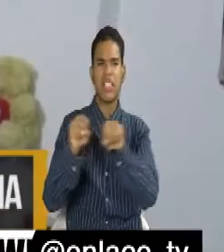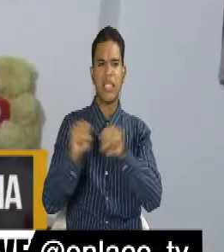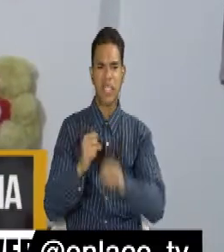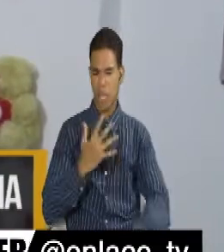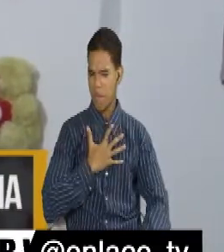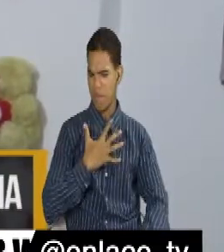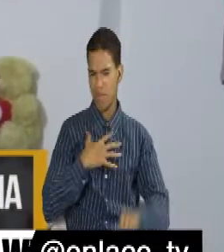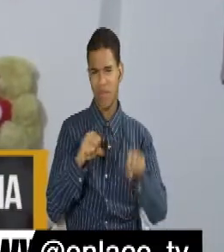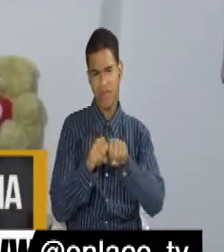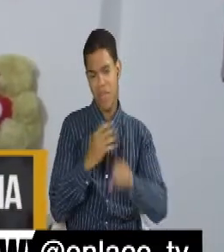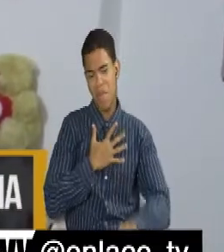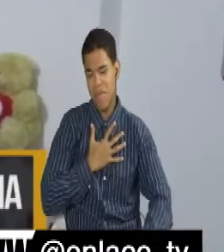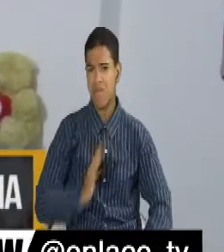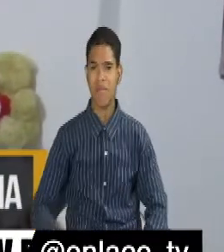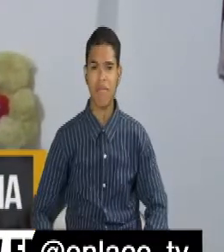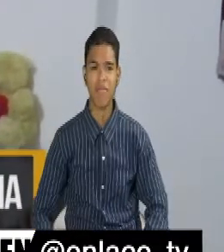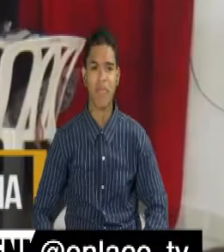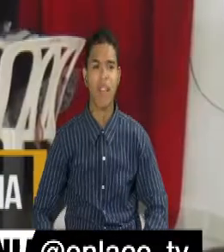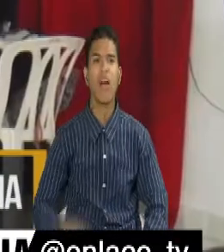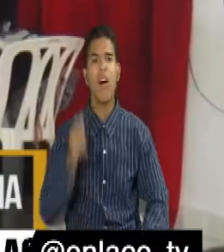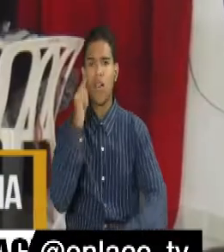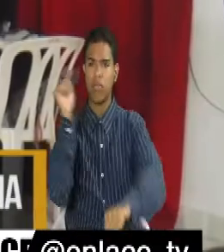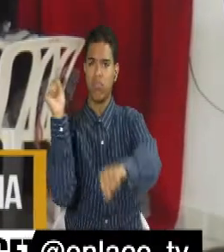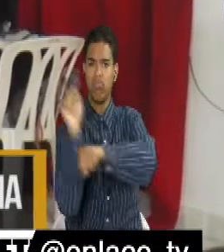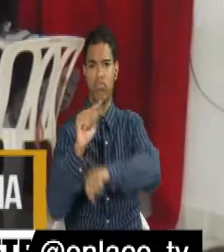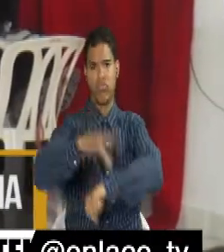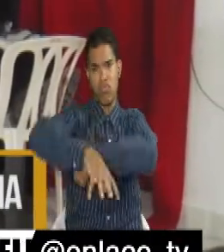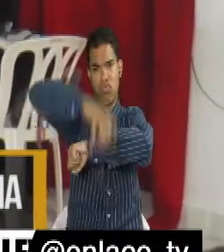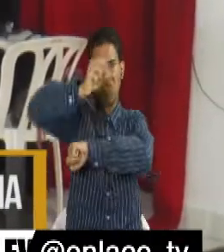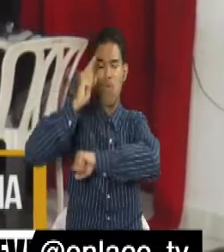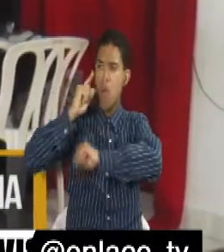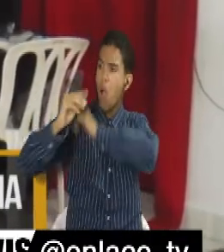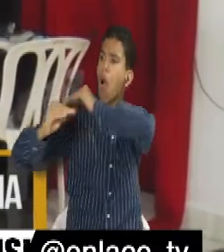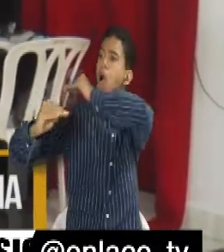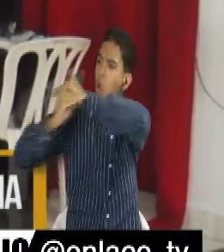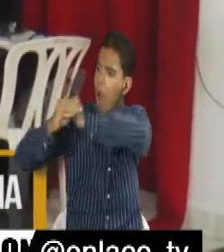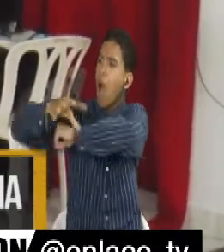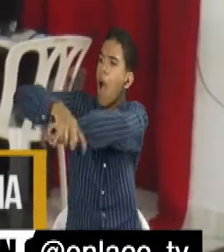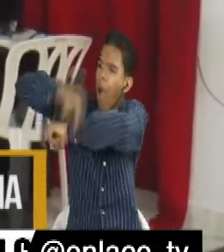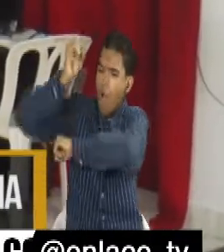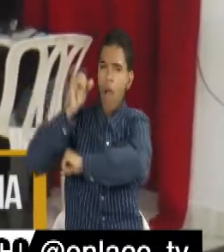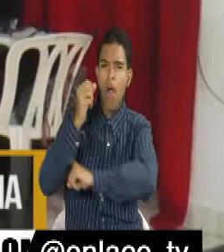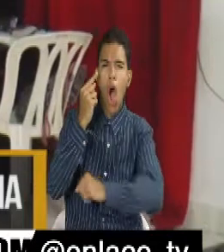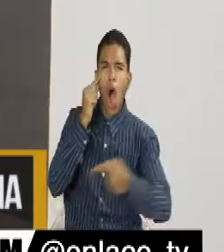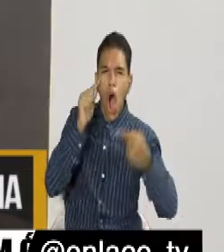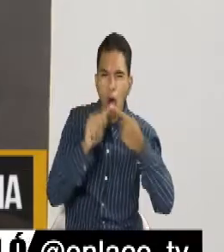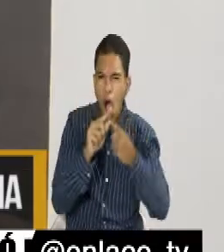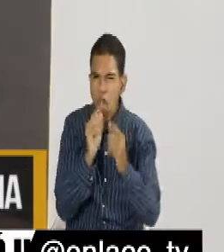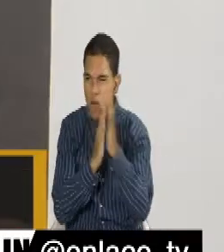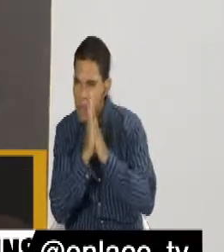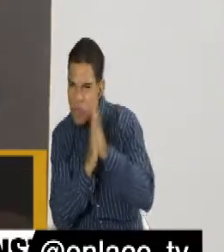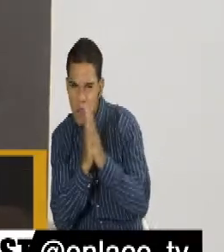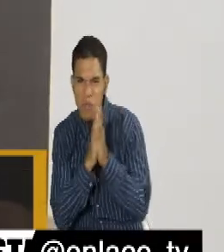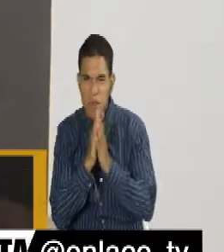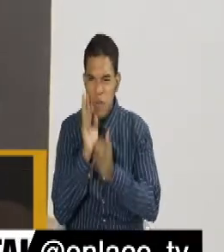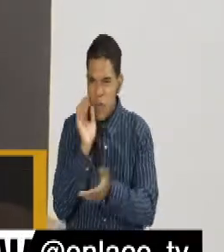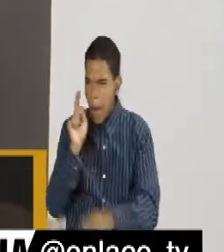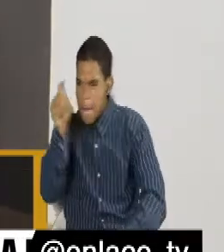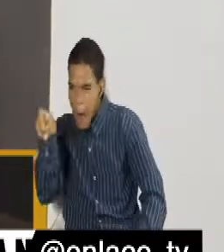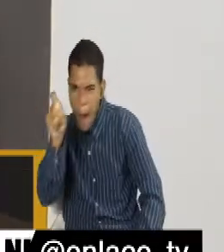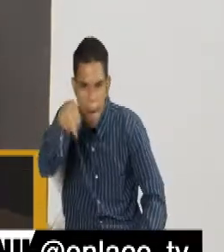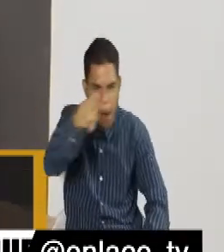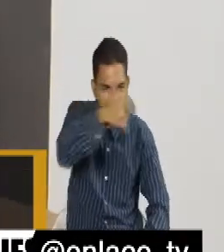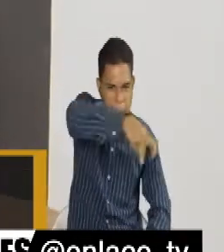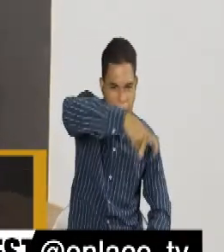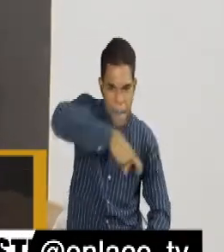La víctima agregó que denuncia el robo porque no quiere que otras personas se conviertan en blanco de la delincuencia. Eso no siga pasando, así como me pasó